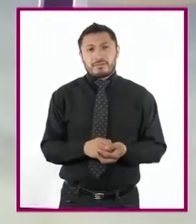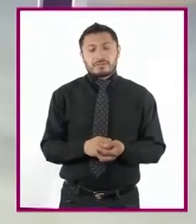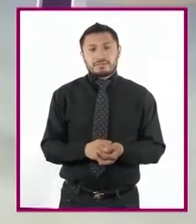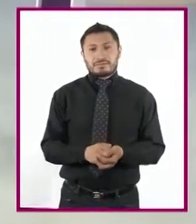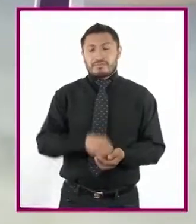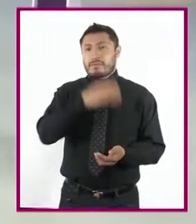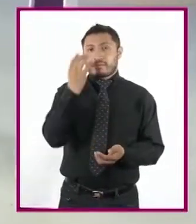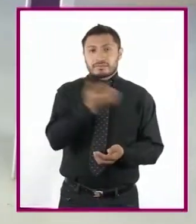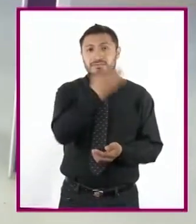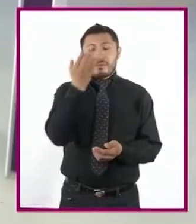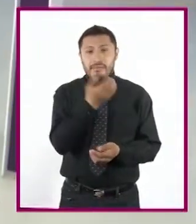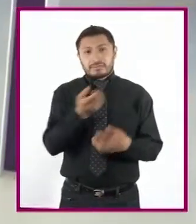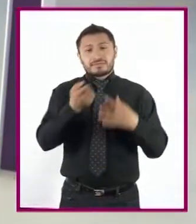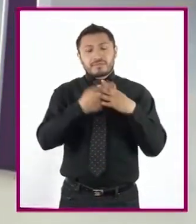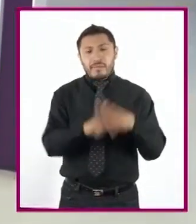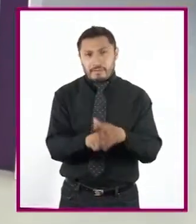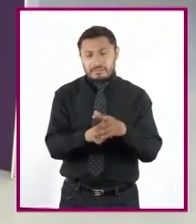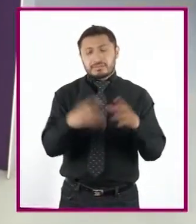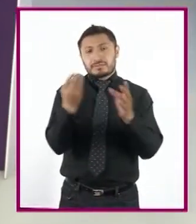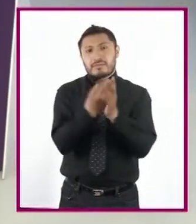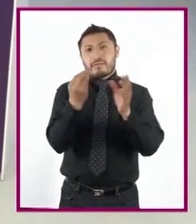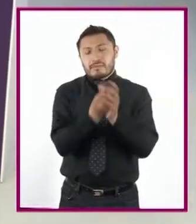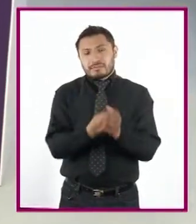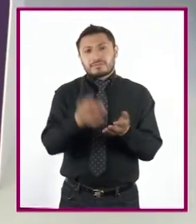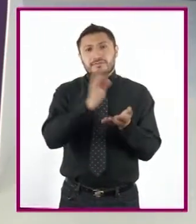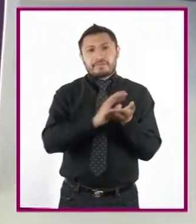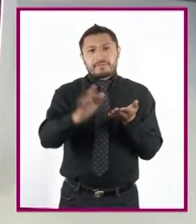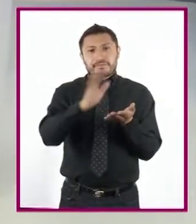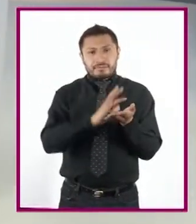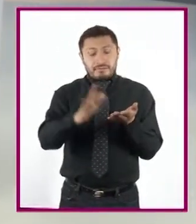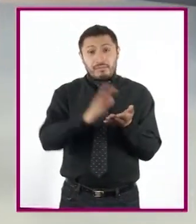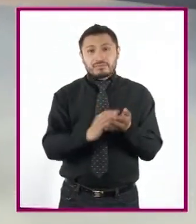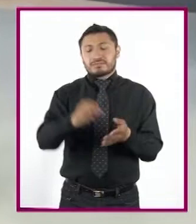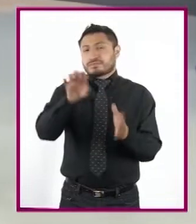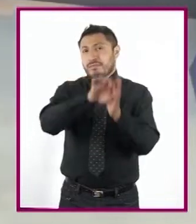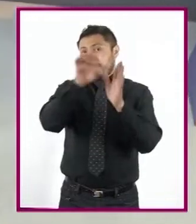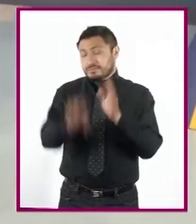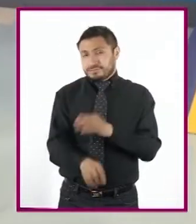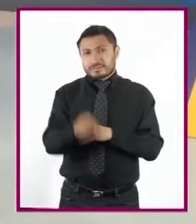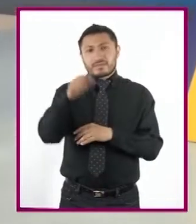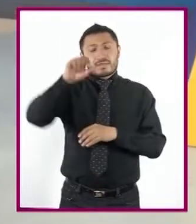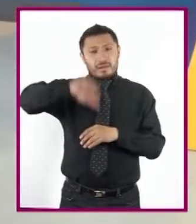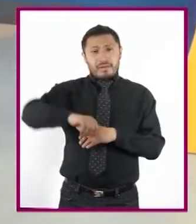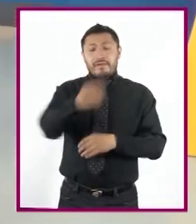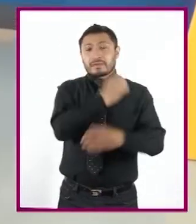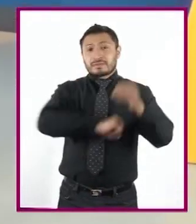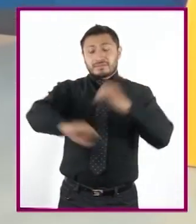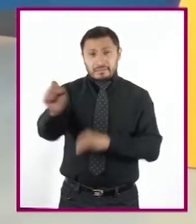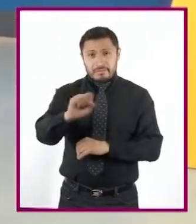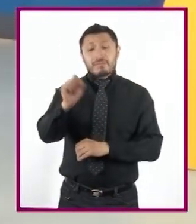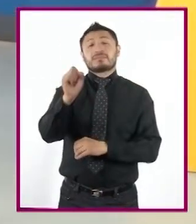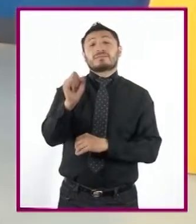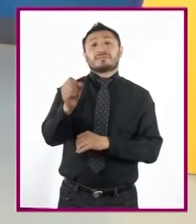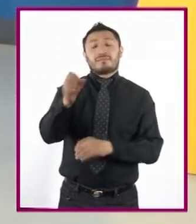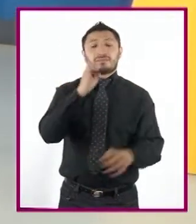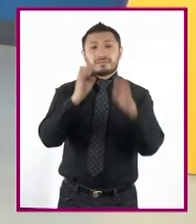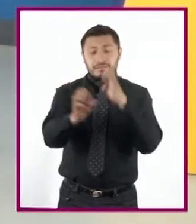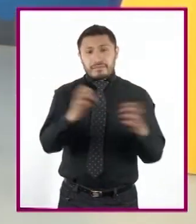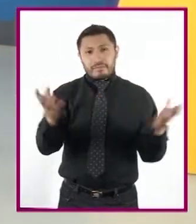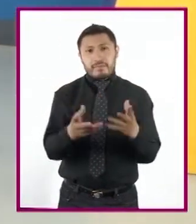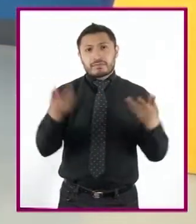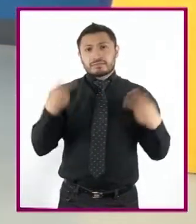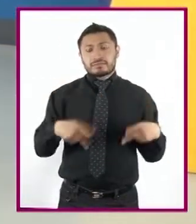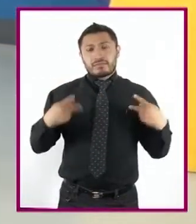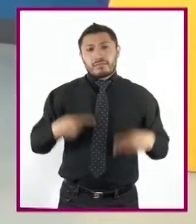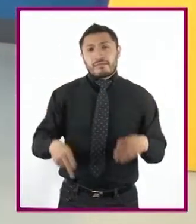es costumbre, iniciaremos nuestra sesión con una lectura. En este caso se trata de la famosa entrevista realizada por el periodista